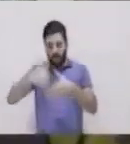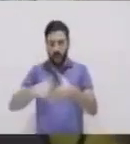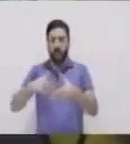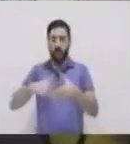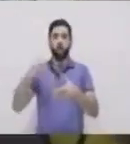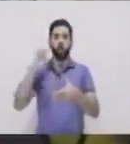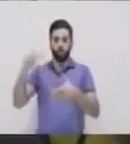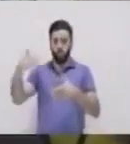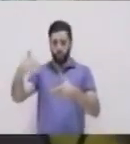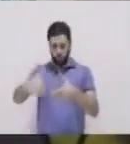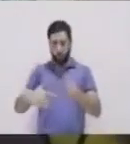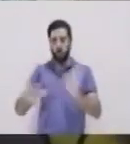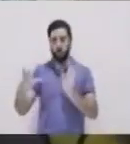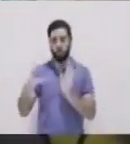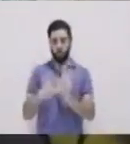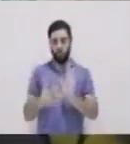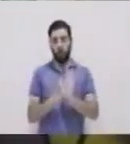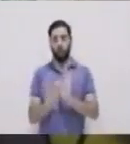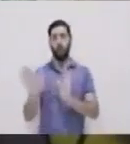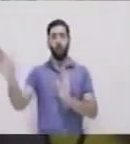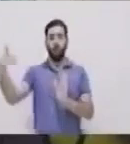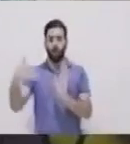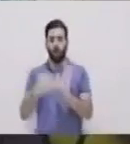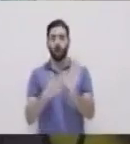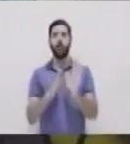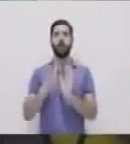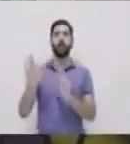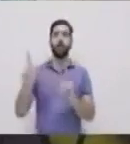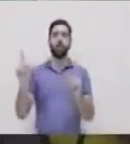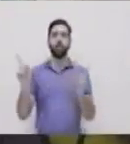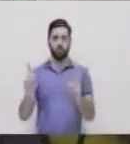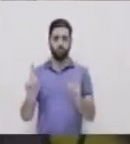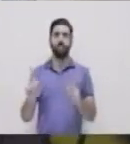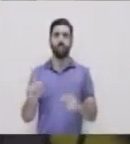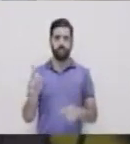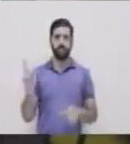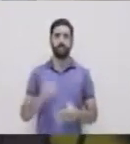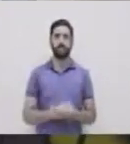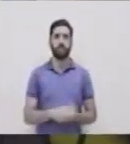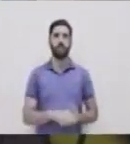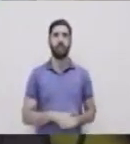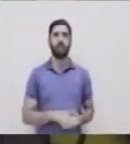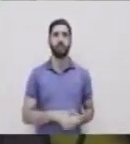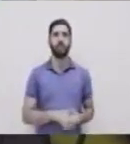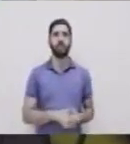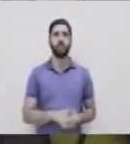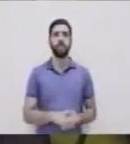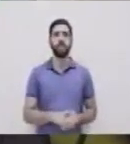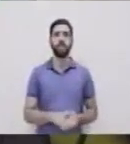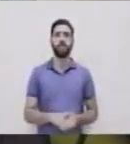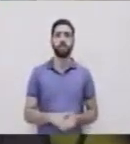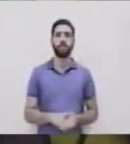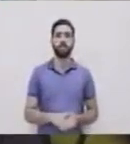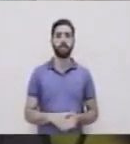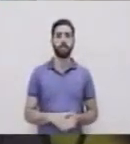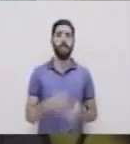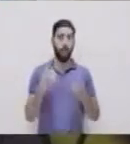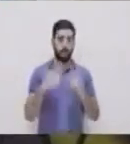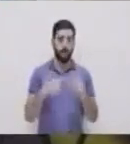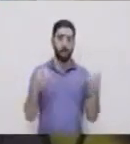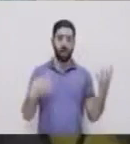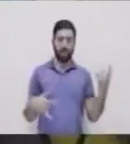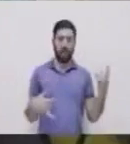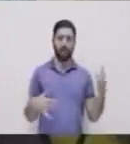sirve para que el contacto de las cuerdas al vibrar con la caja pueda salir como una bocina, pero la